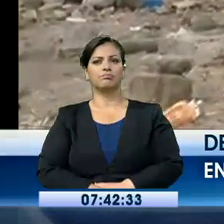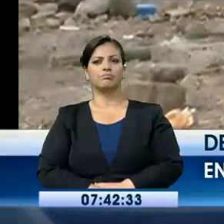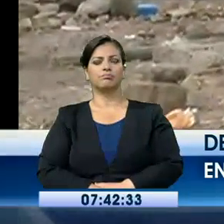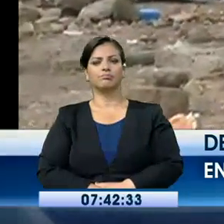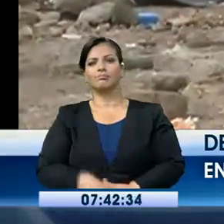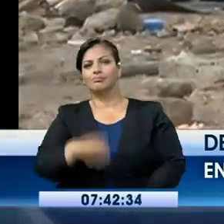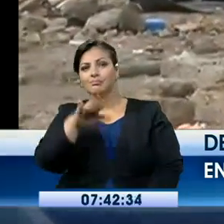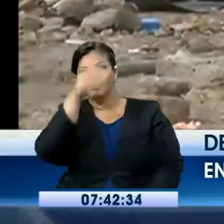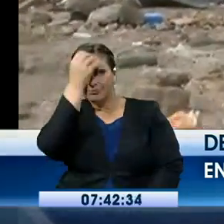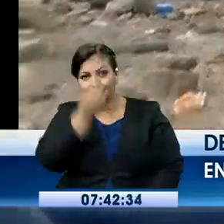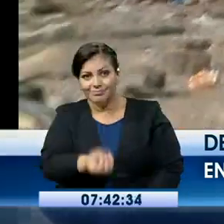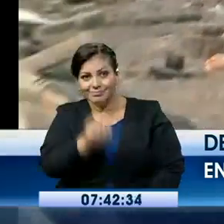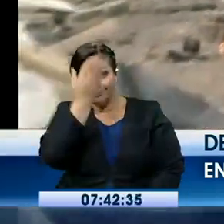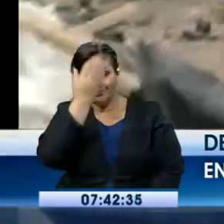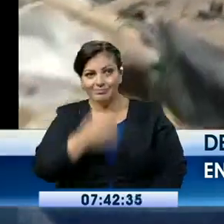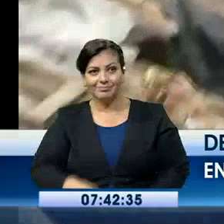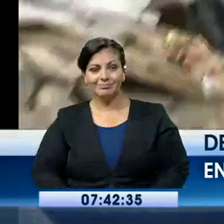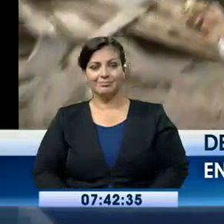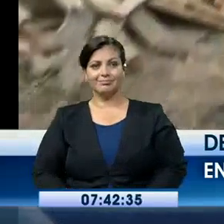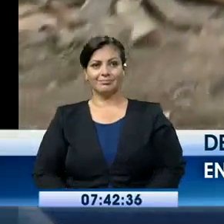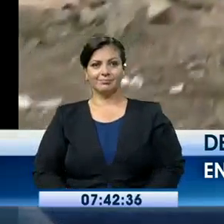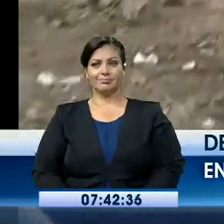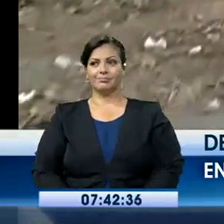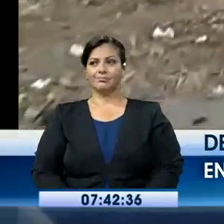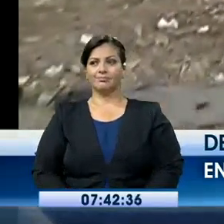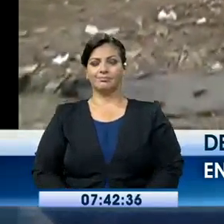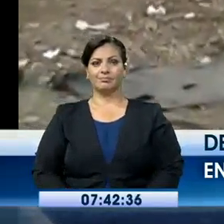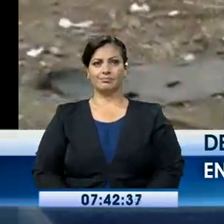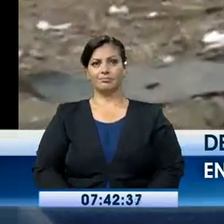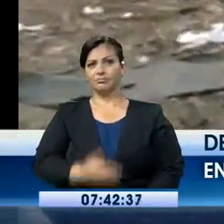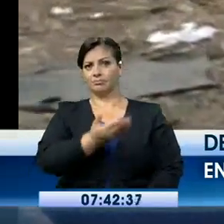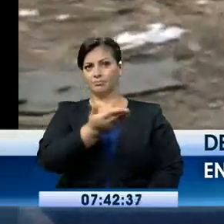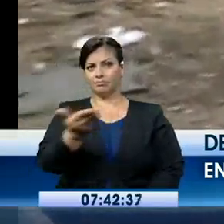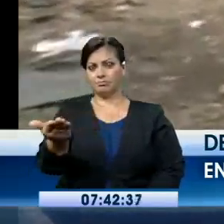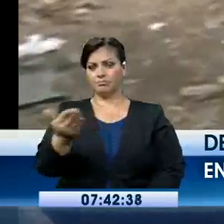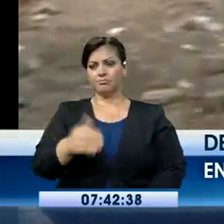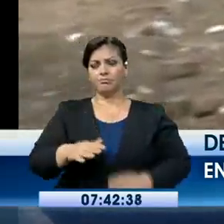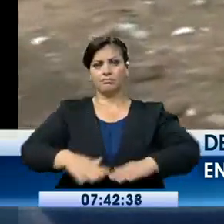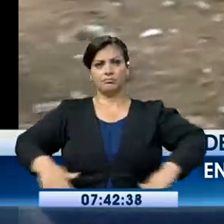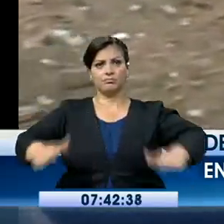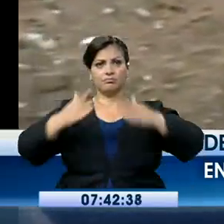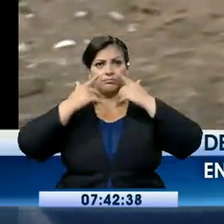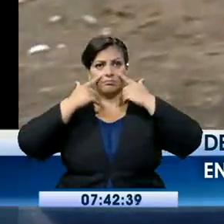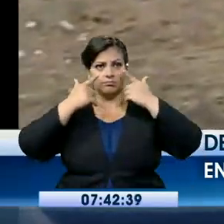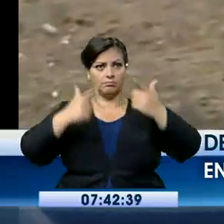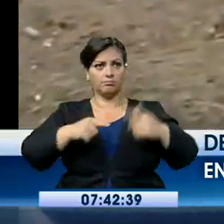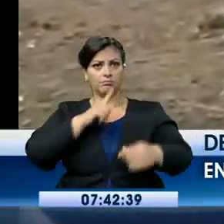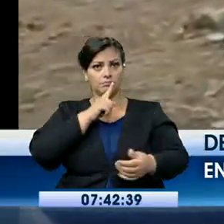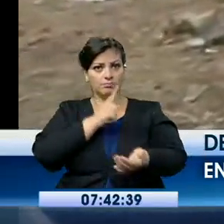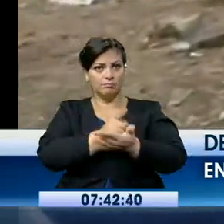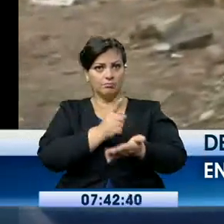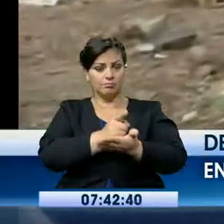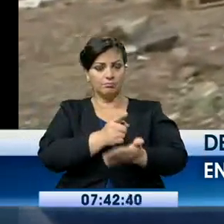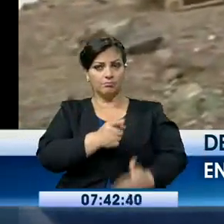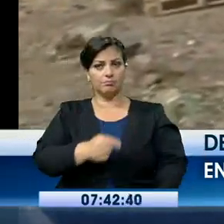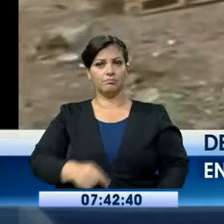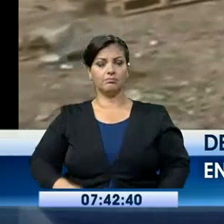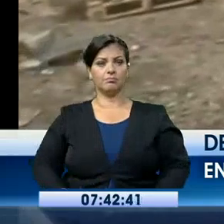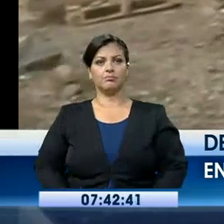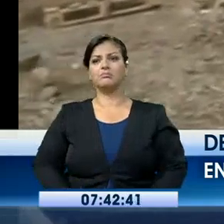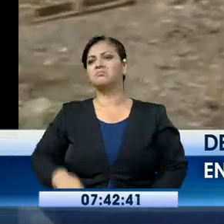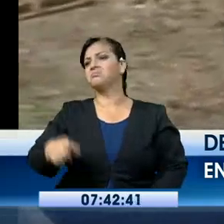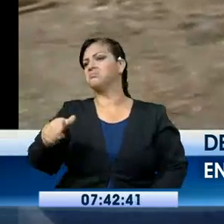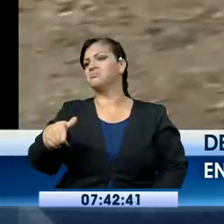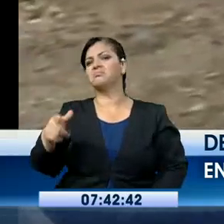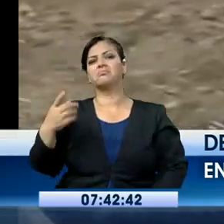Caballero, buen día. Nos manifiestan que ustedes estaban aquí era cuidando, que les pidieron en su momento que cuiden este terreno.